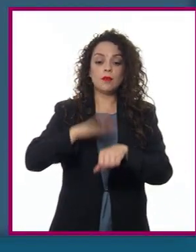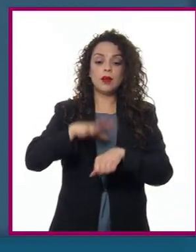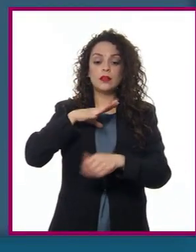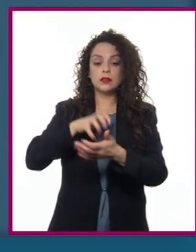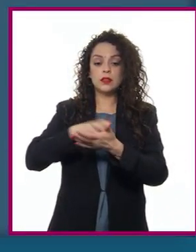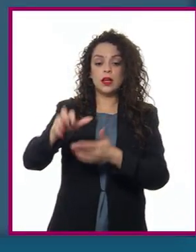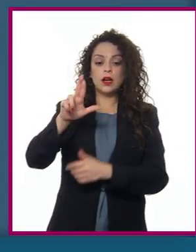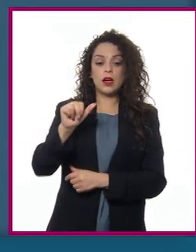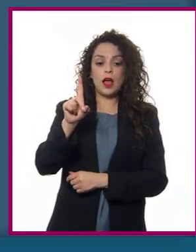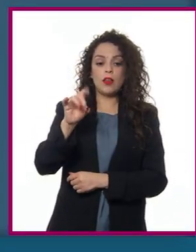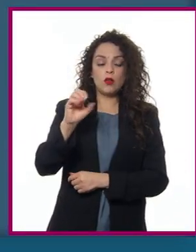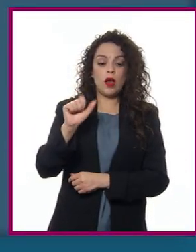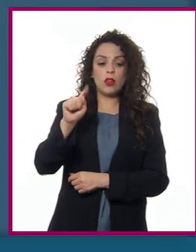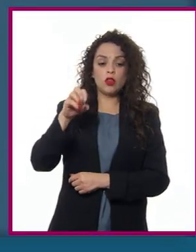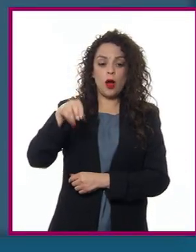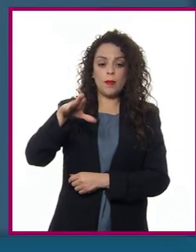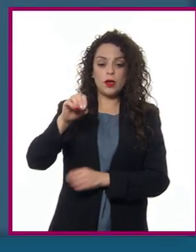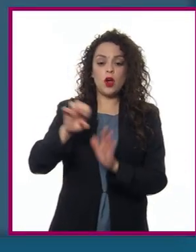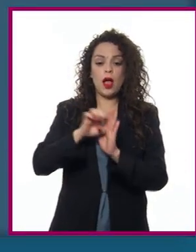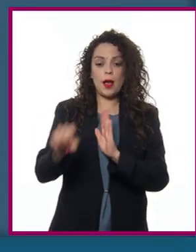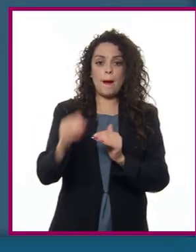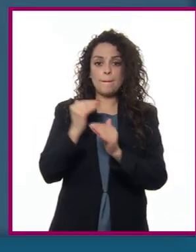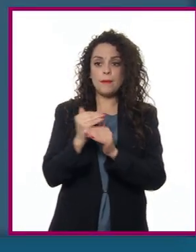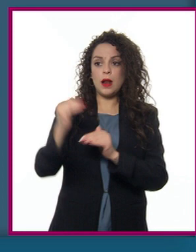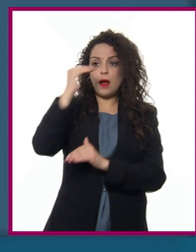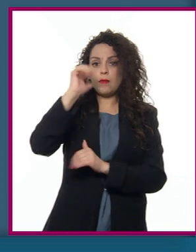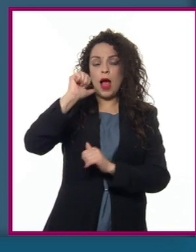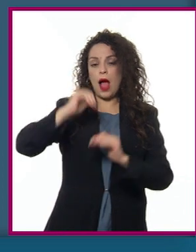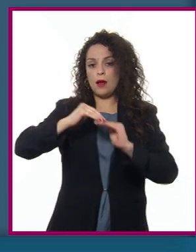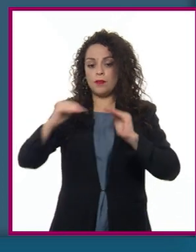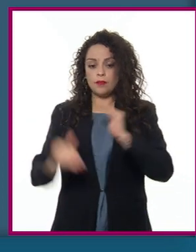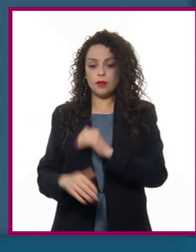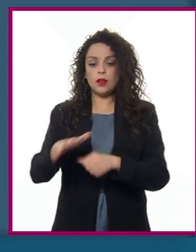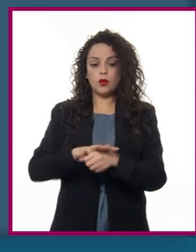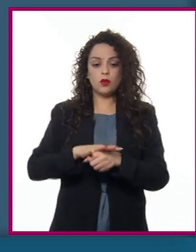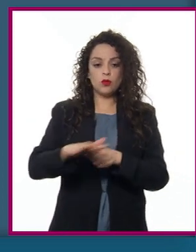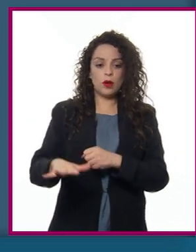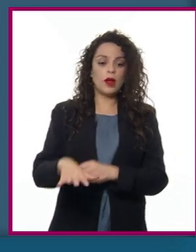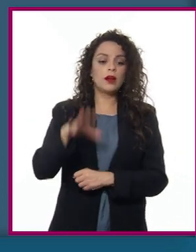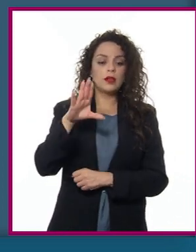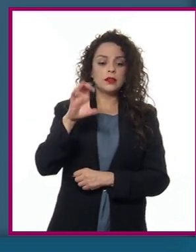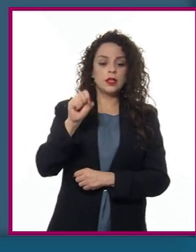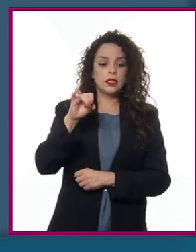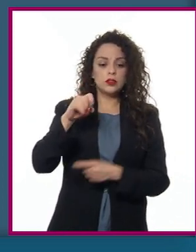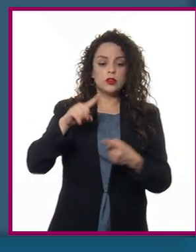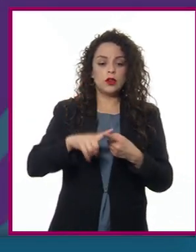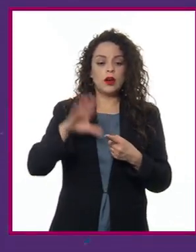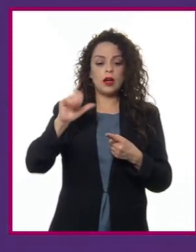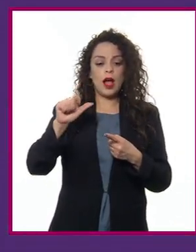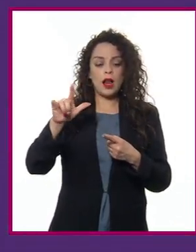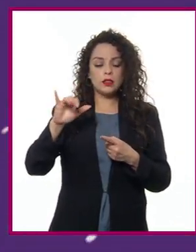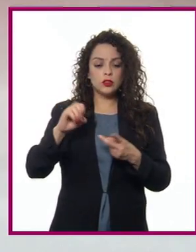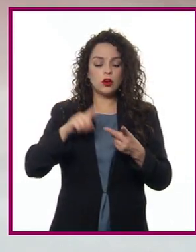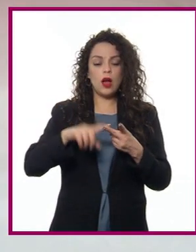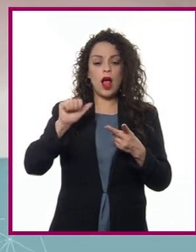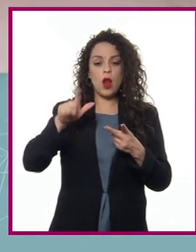Por ejemplo, quedaría de mayor a menor radio atómico el cesio, el calcio y el aluminio. Muy bien,